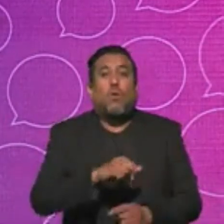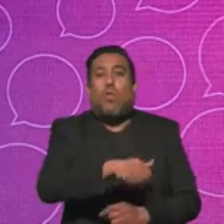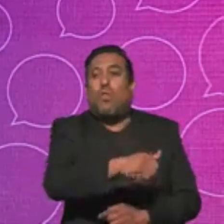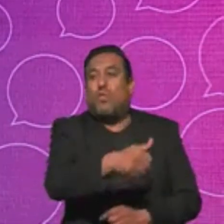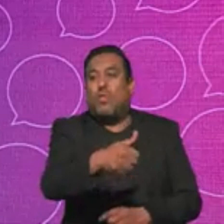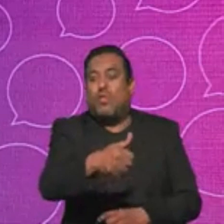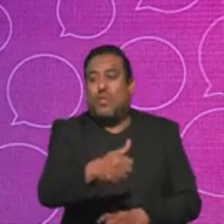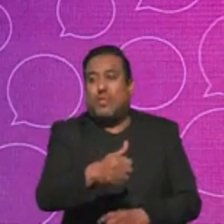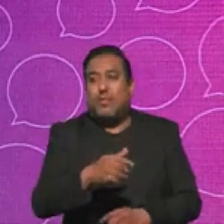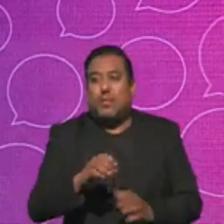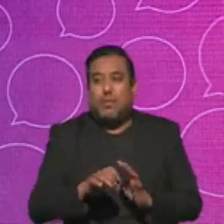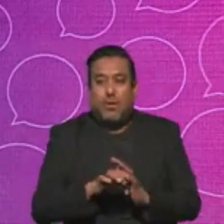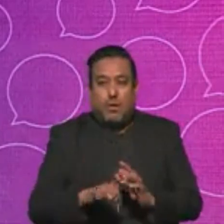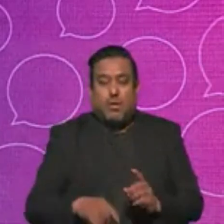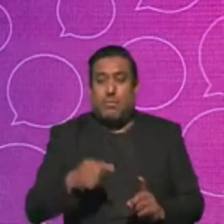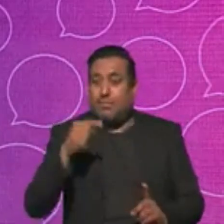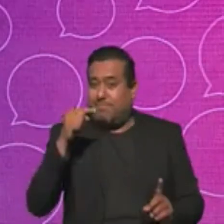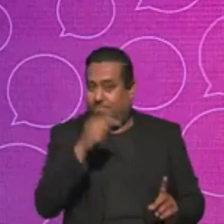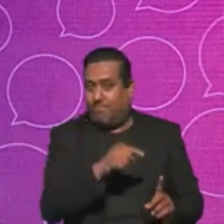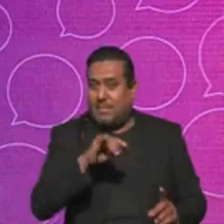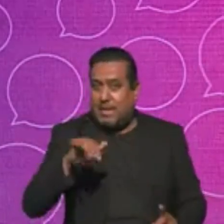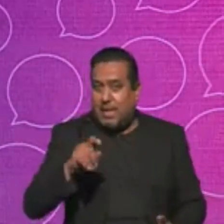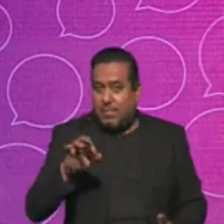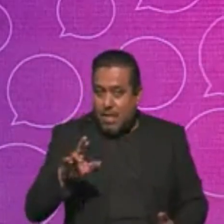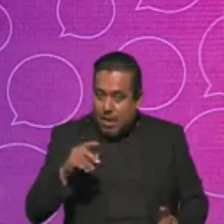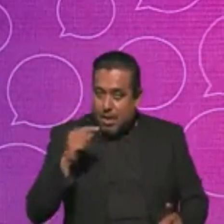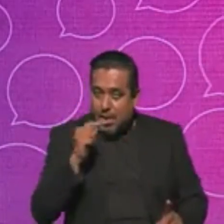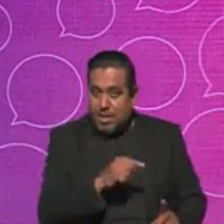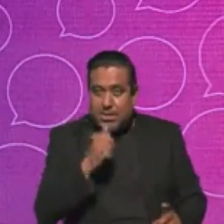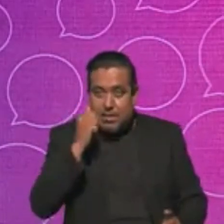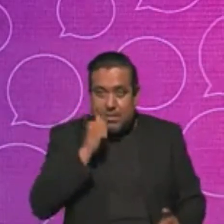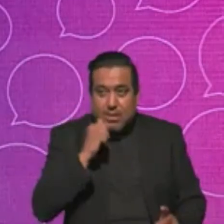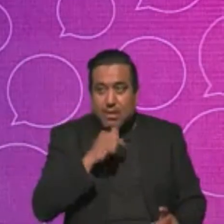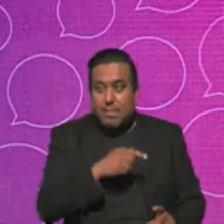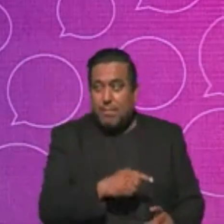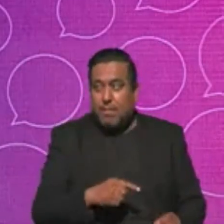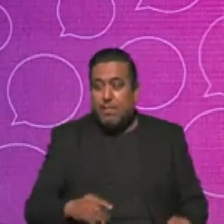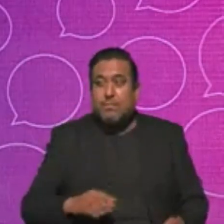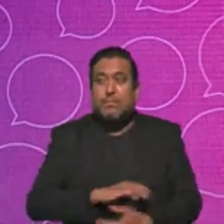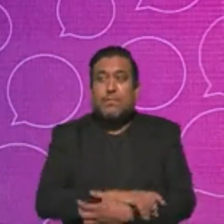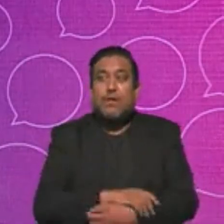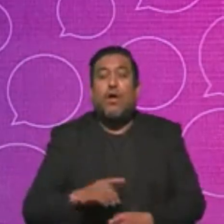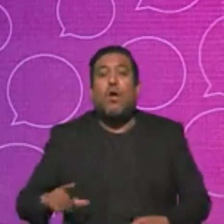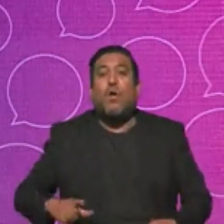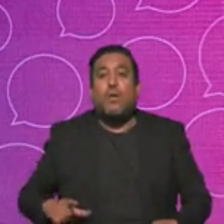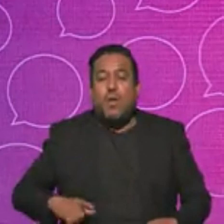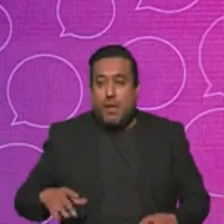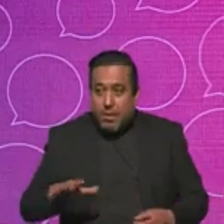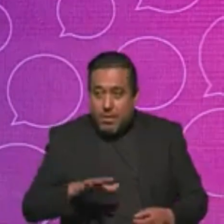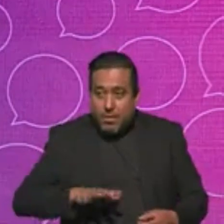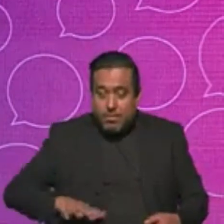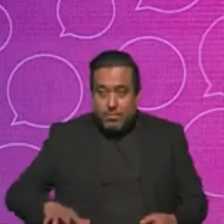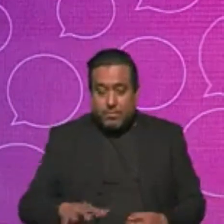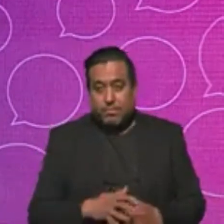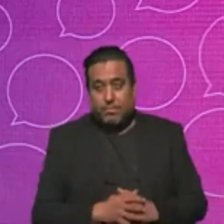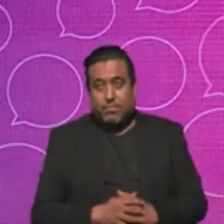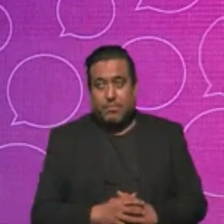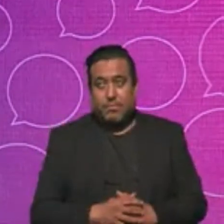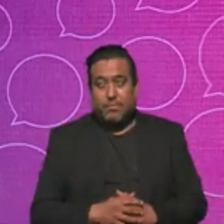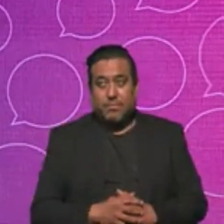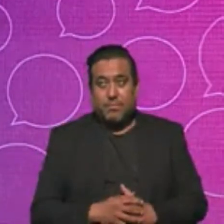particulares como los que representa Javier Mendoza se apoderen del del gobierno relegando el interés social